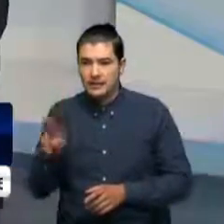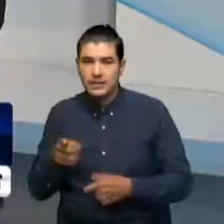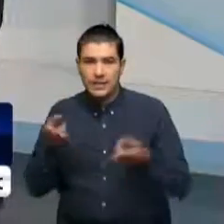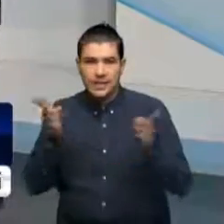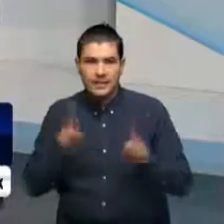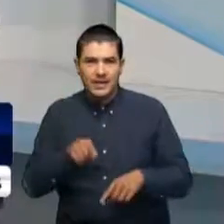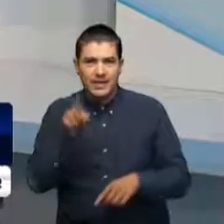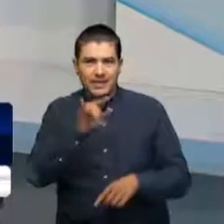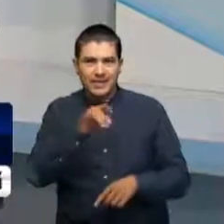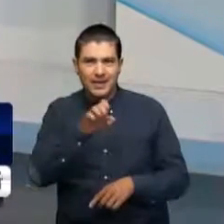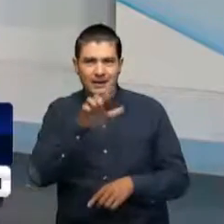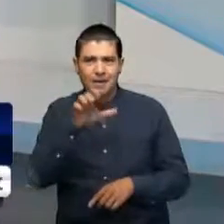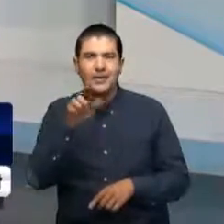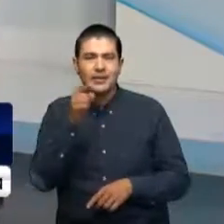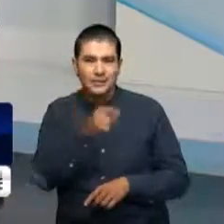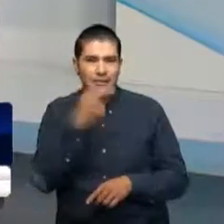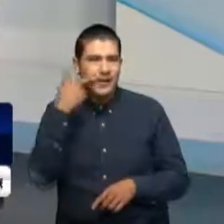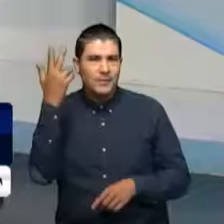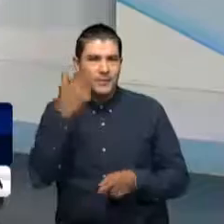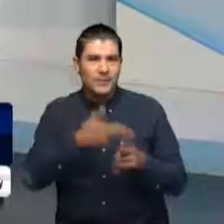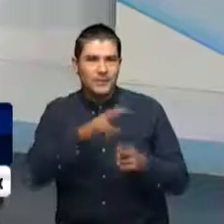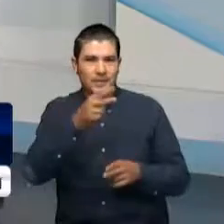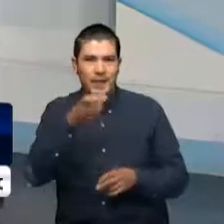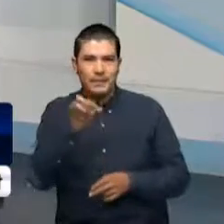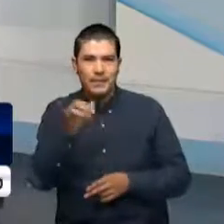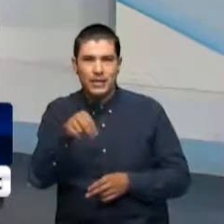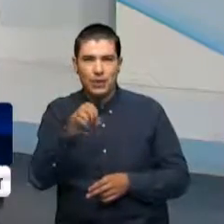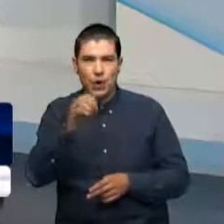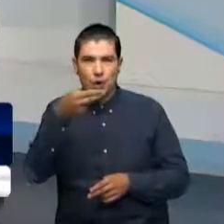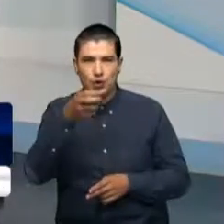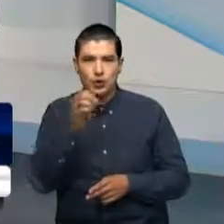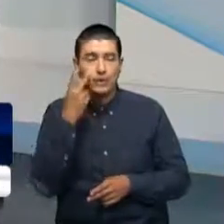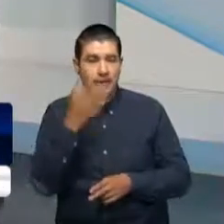el popular Pinocho. Muy bien por el ciclismo y los ciclistas del departamento de Santander.